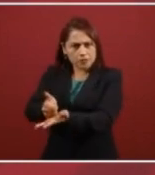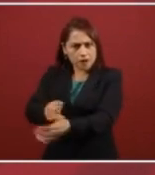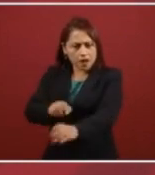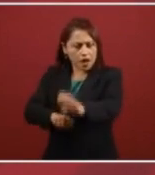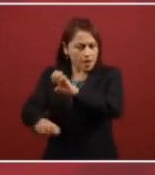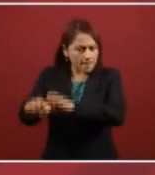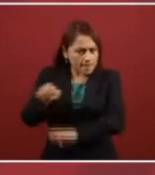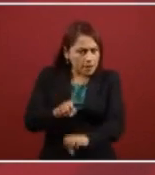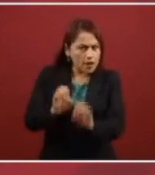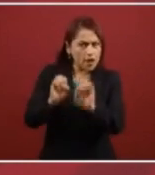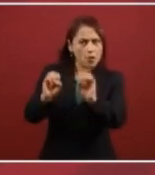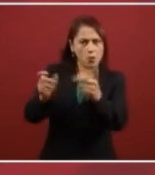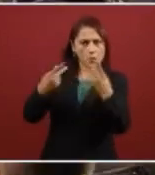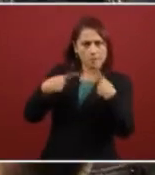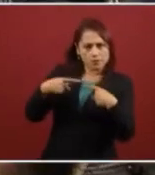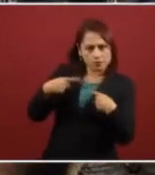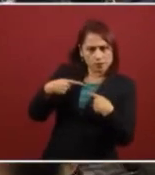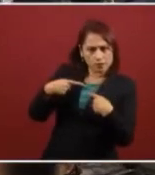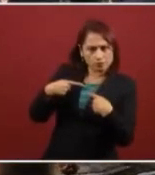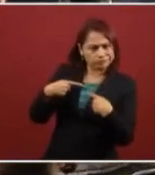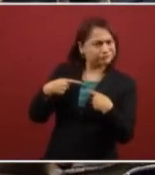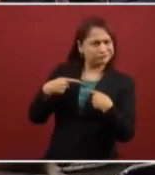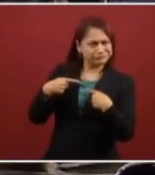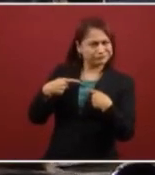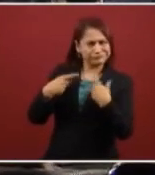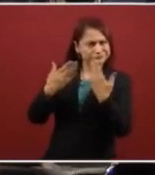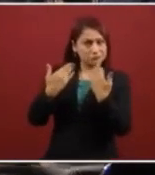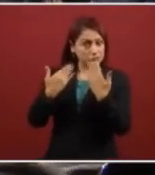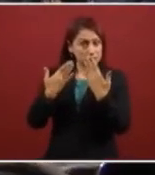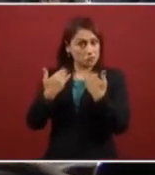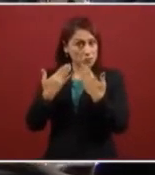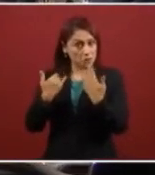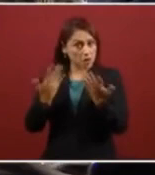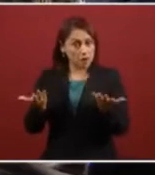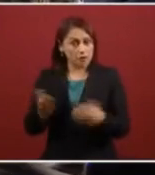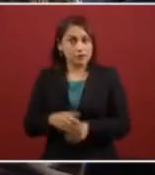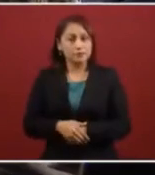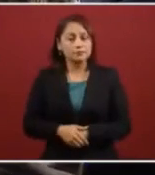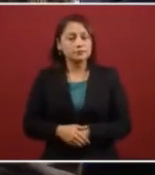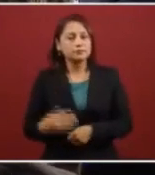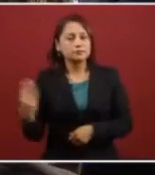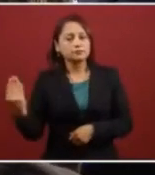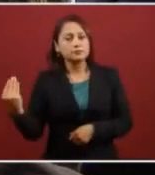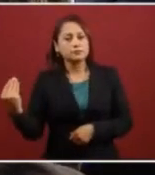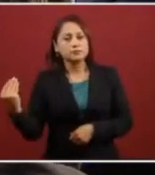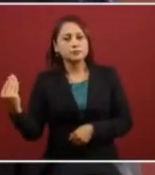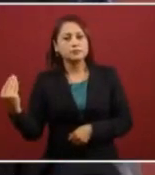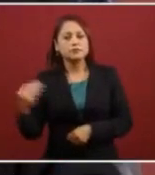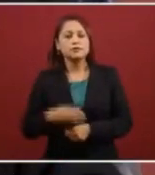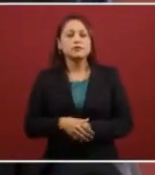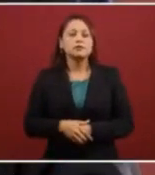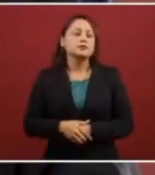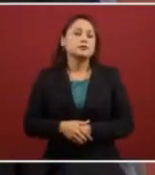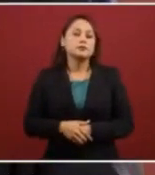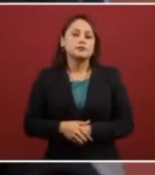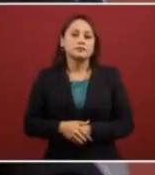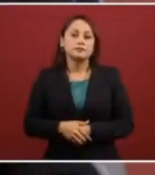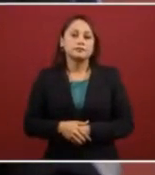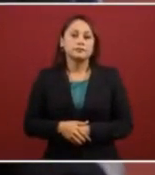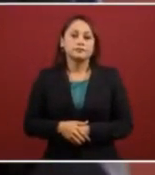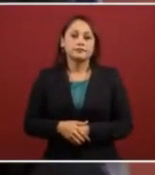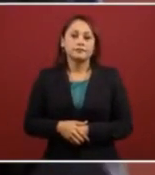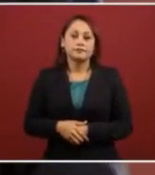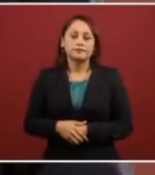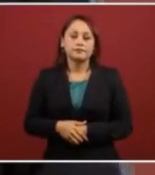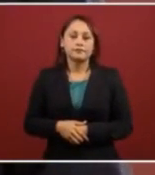empresas o de personas, companies ¿no? or people no nothing like that no es que habían